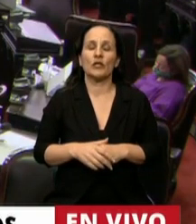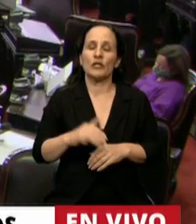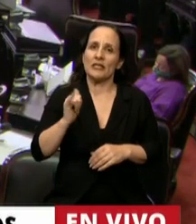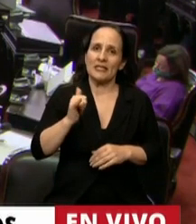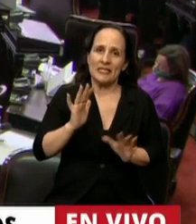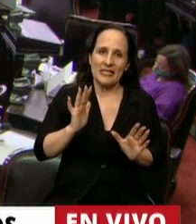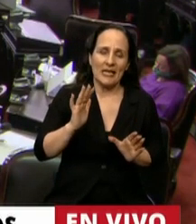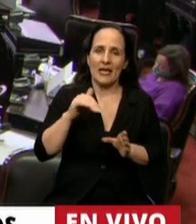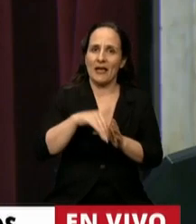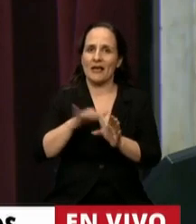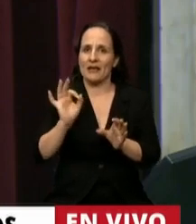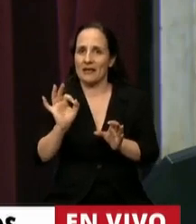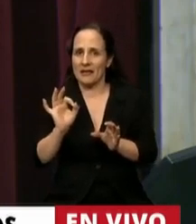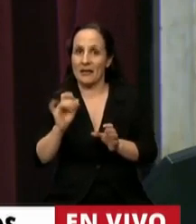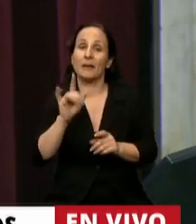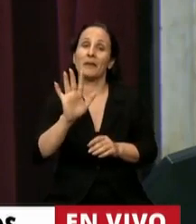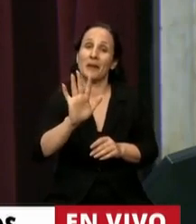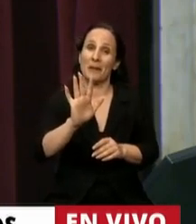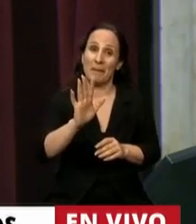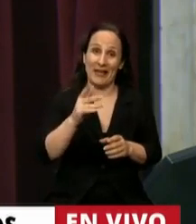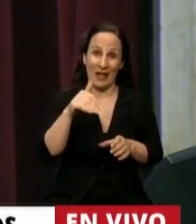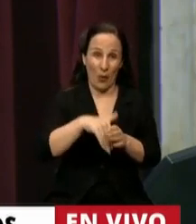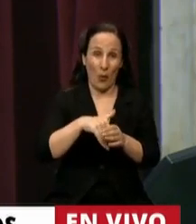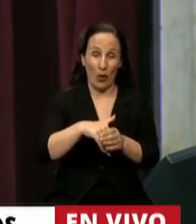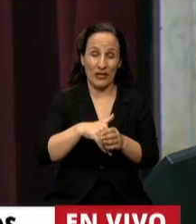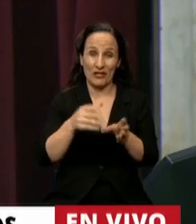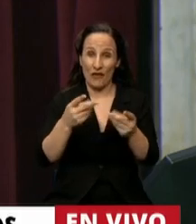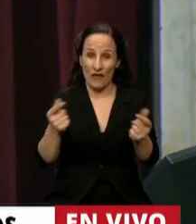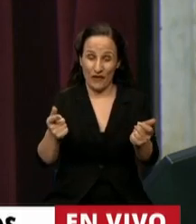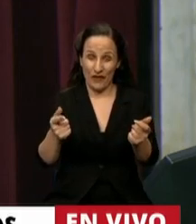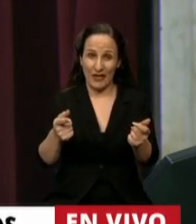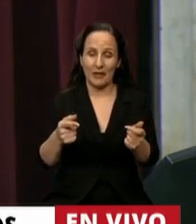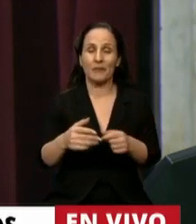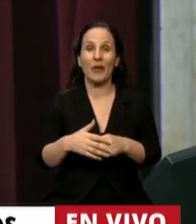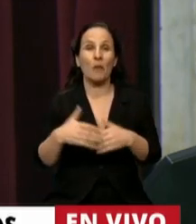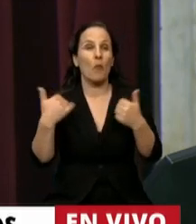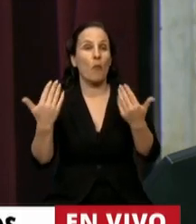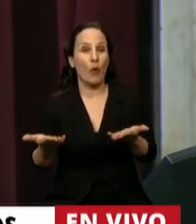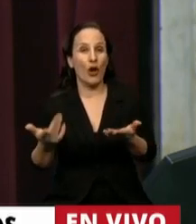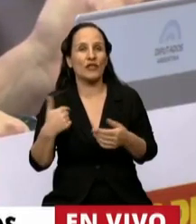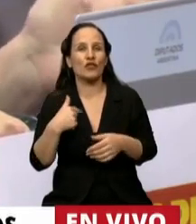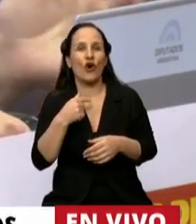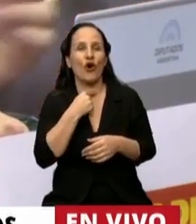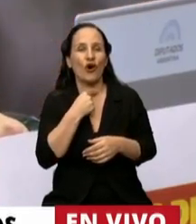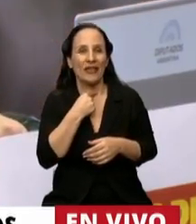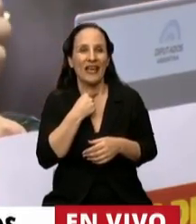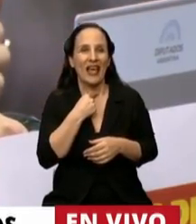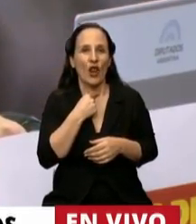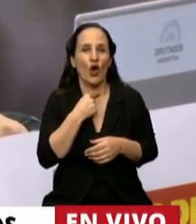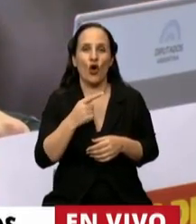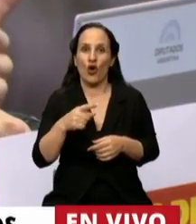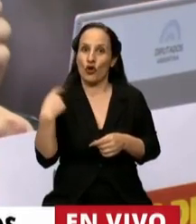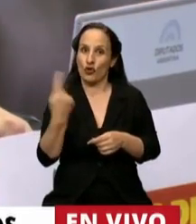Sí, no, no es la abstención. No, no me deja terminar la votación para que le dé la palabra, eso, diputada. Es por eso, porque gracias. Tiene que quedar asentado que